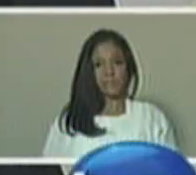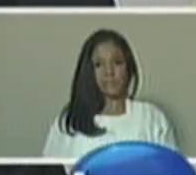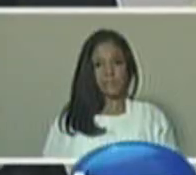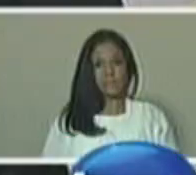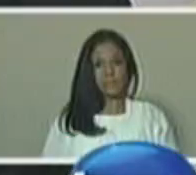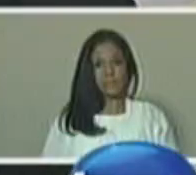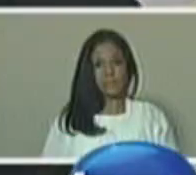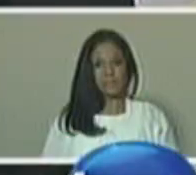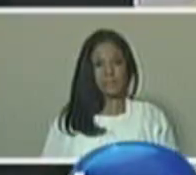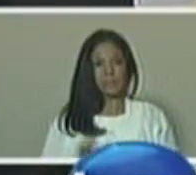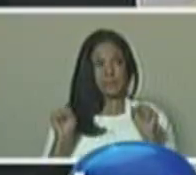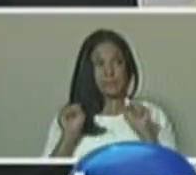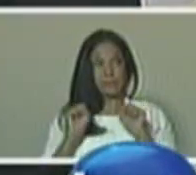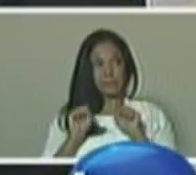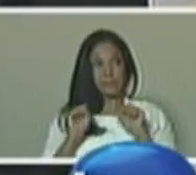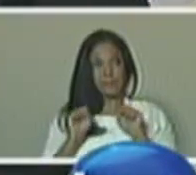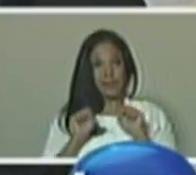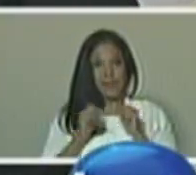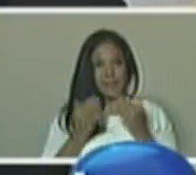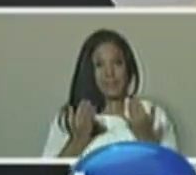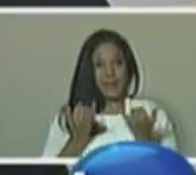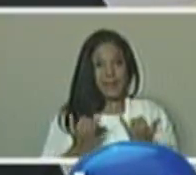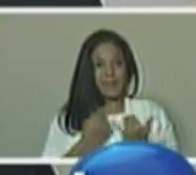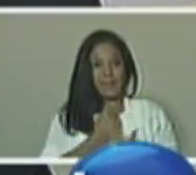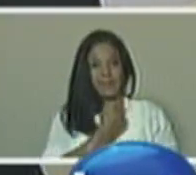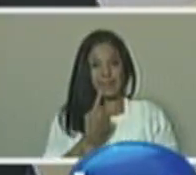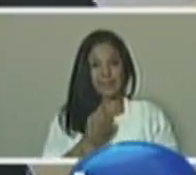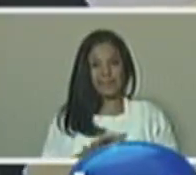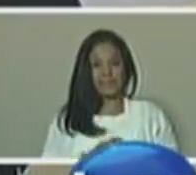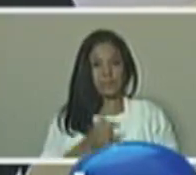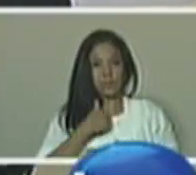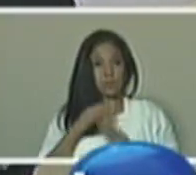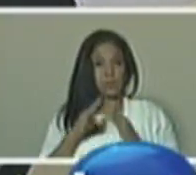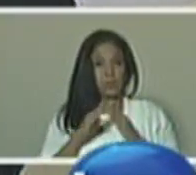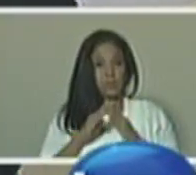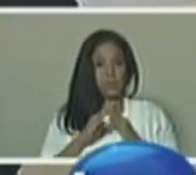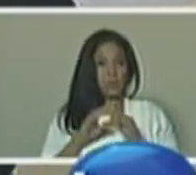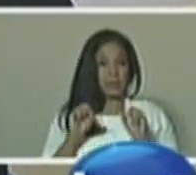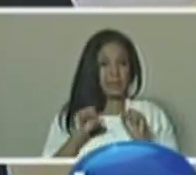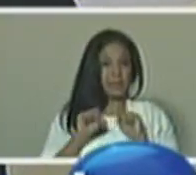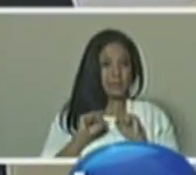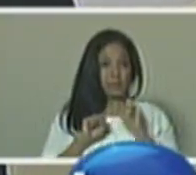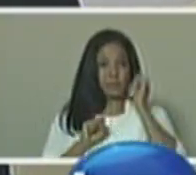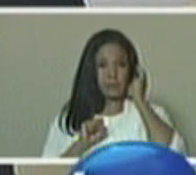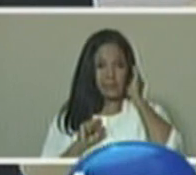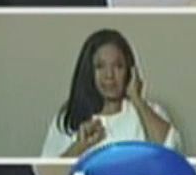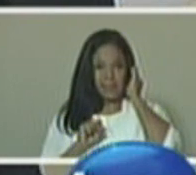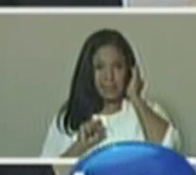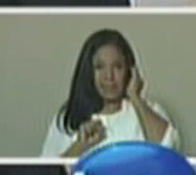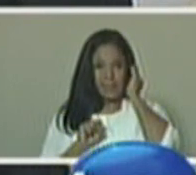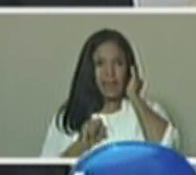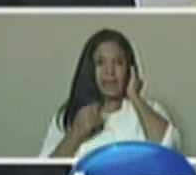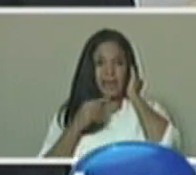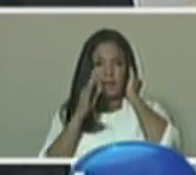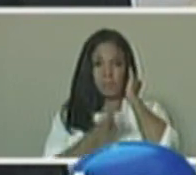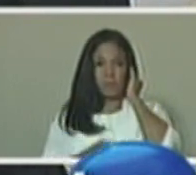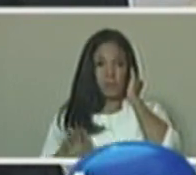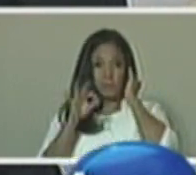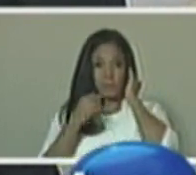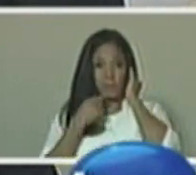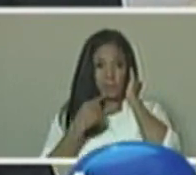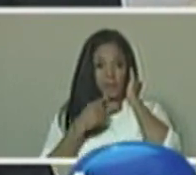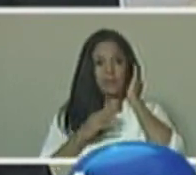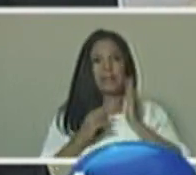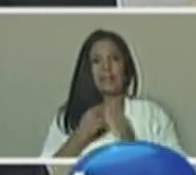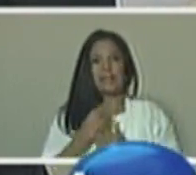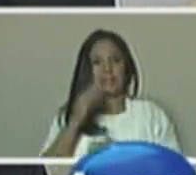De nervios que se pone esto, Erika. ¡Ay, Dios mío! Yo estoy nerviosa también. Pero yo creo que es importante que veamos un BTR acerca de cuáles